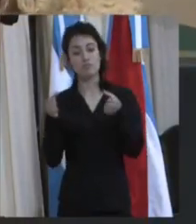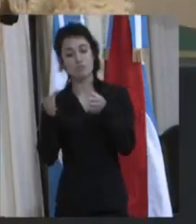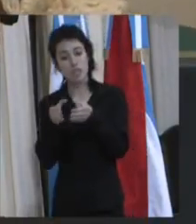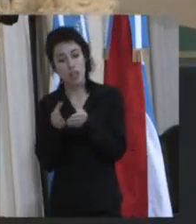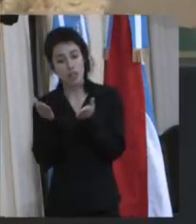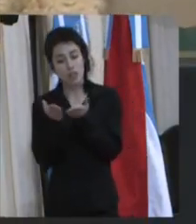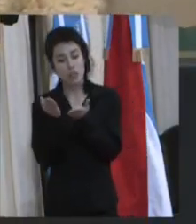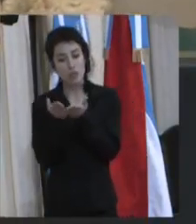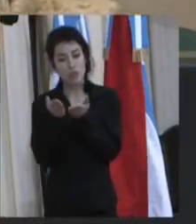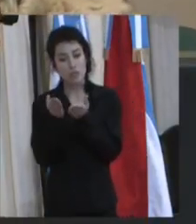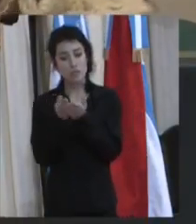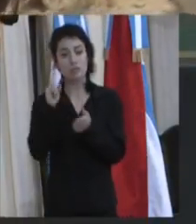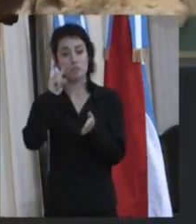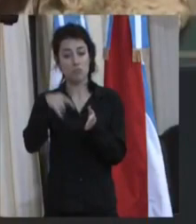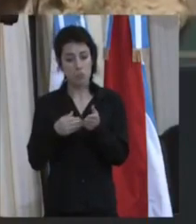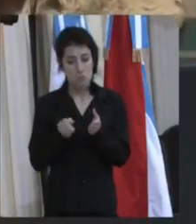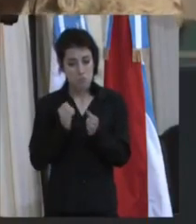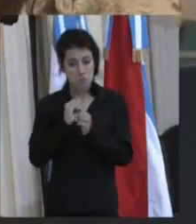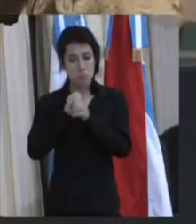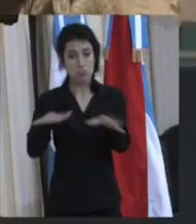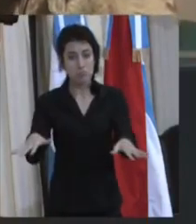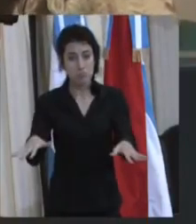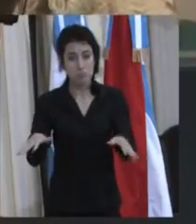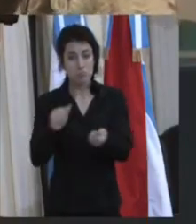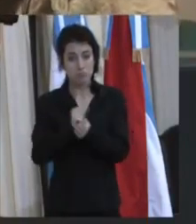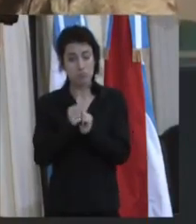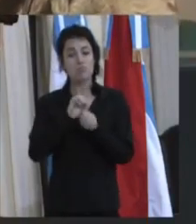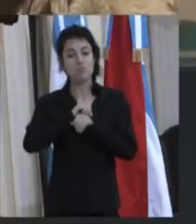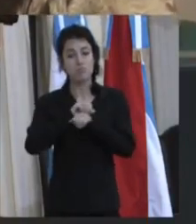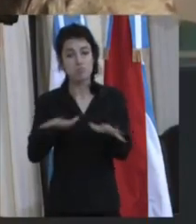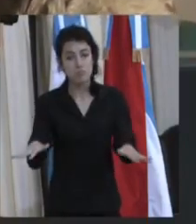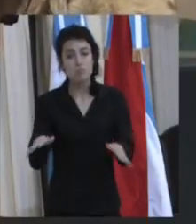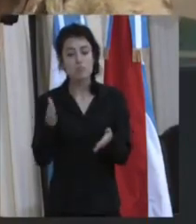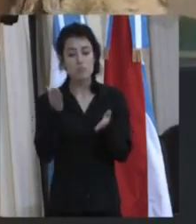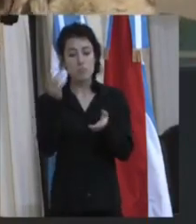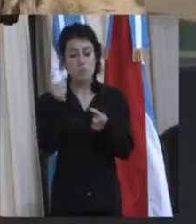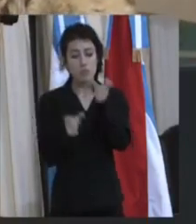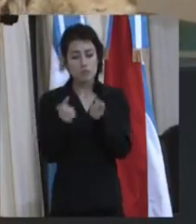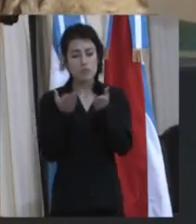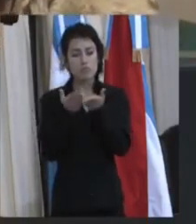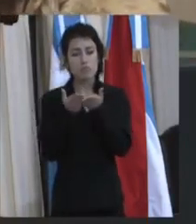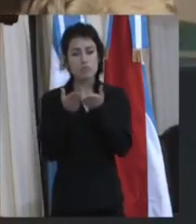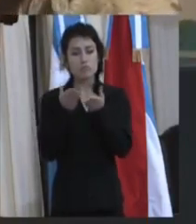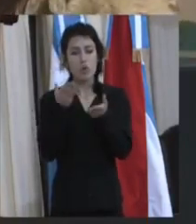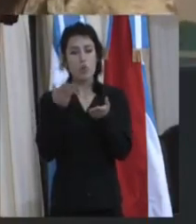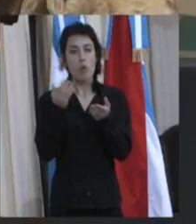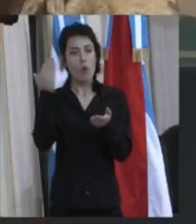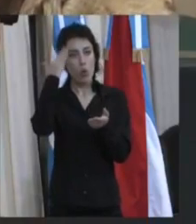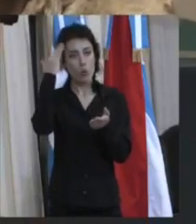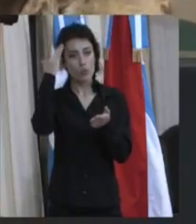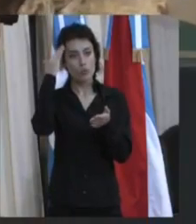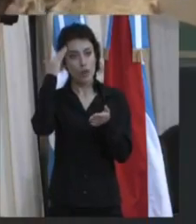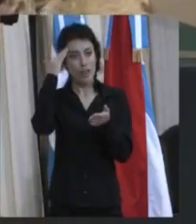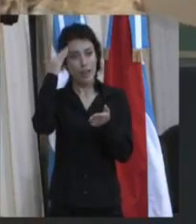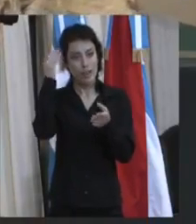estudiantes que saca esta revista, donde los estudiantes se organizan para intervenir culturalmente. Hacen una